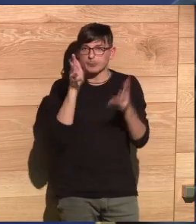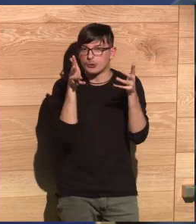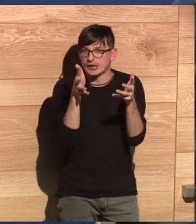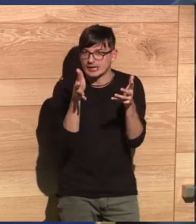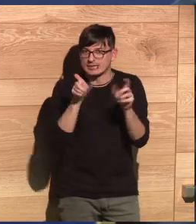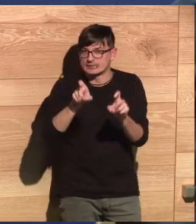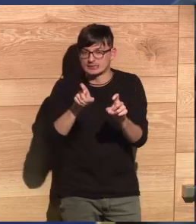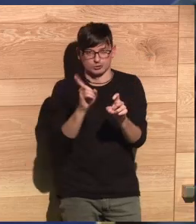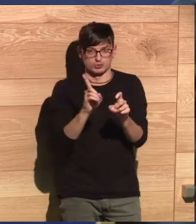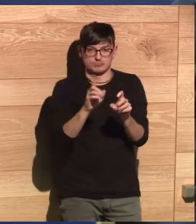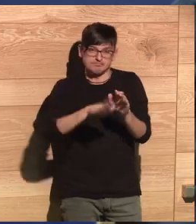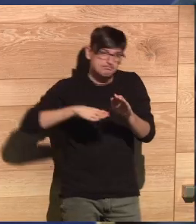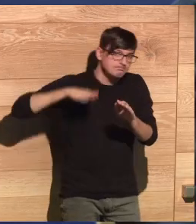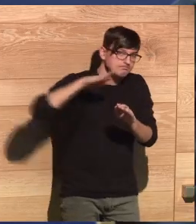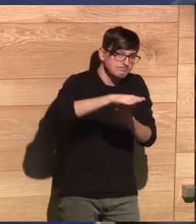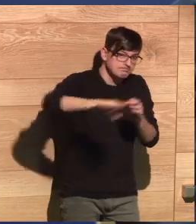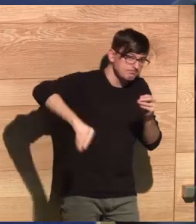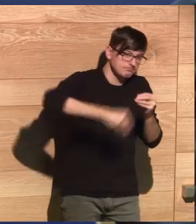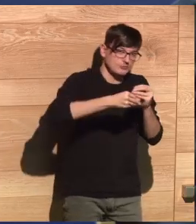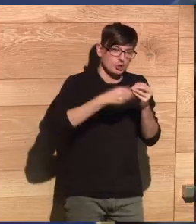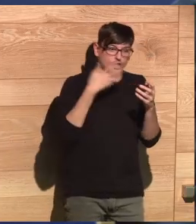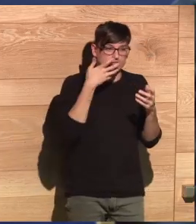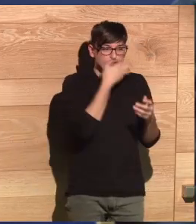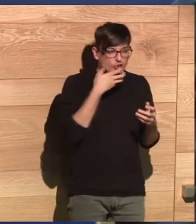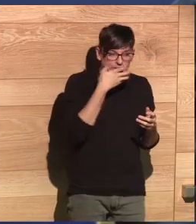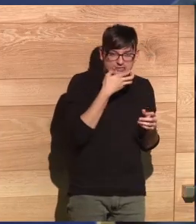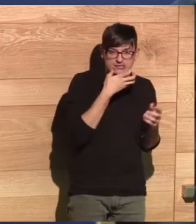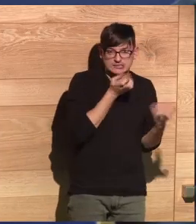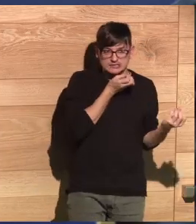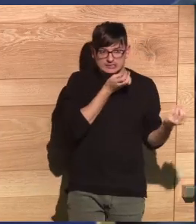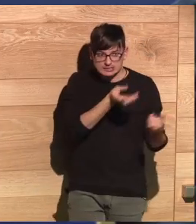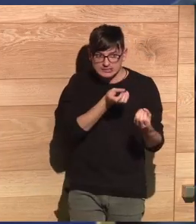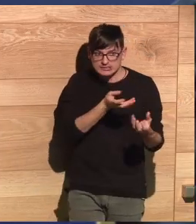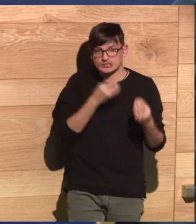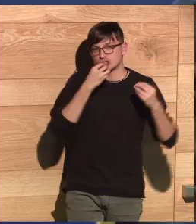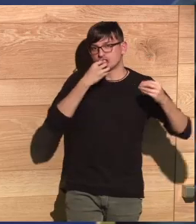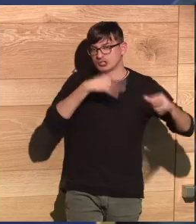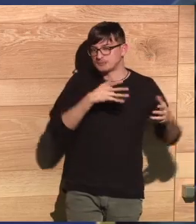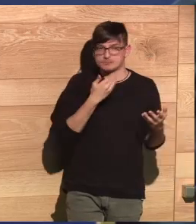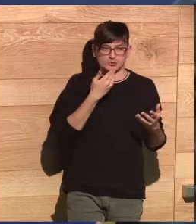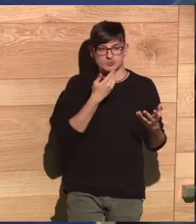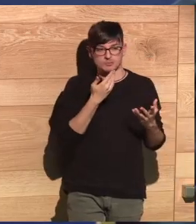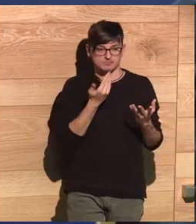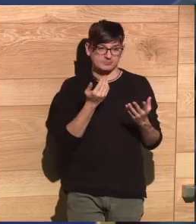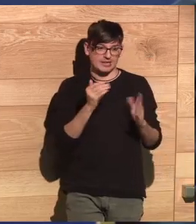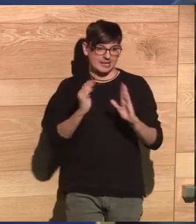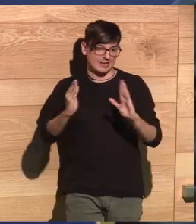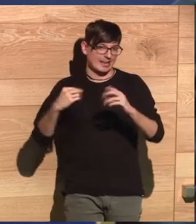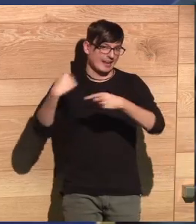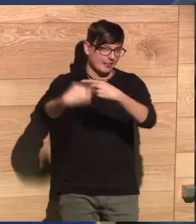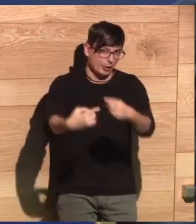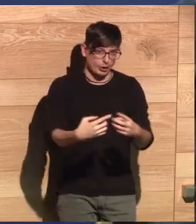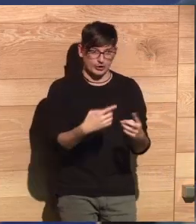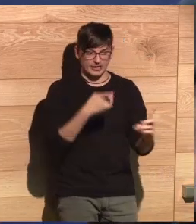entonces, sino pasar a dar un paso más y contar esas historias que van a acabar siendo el referente de toda una generación que,